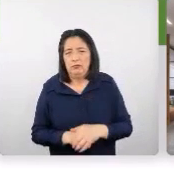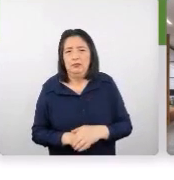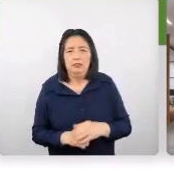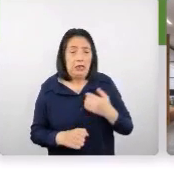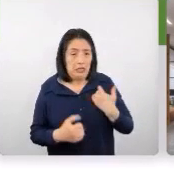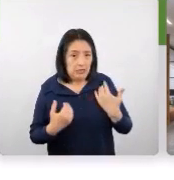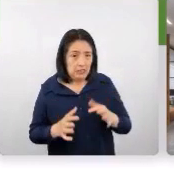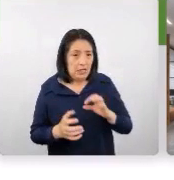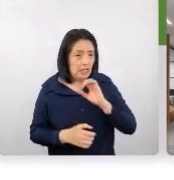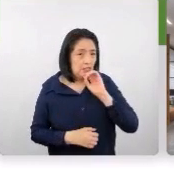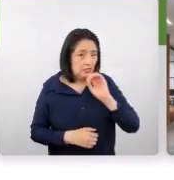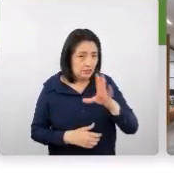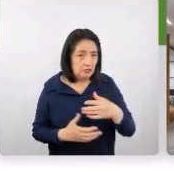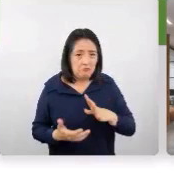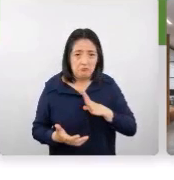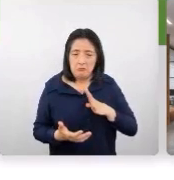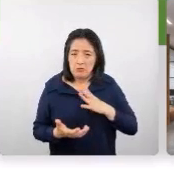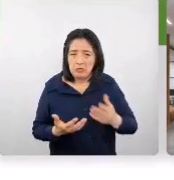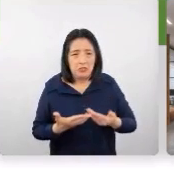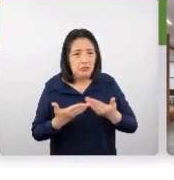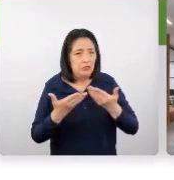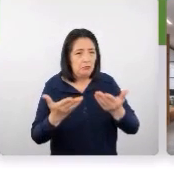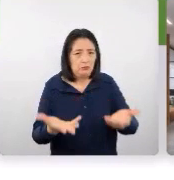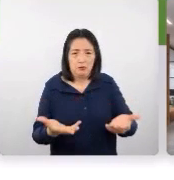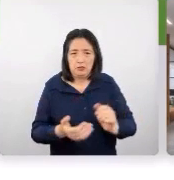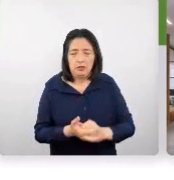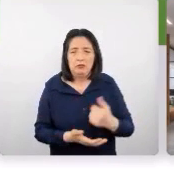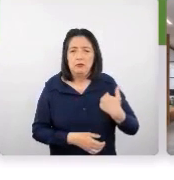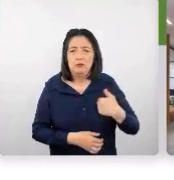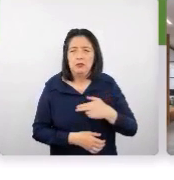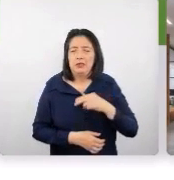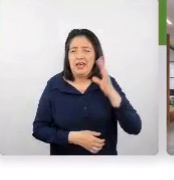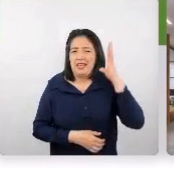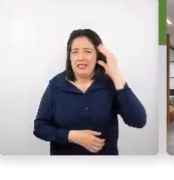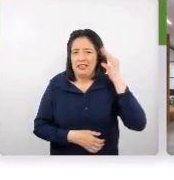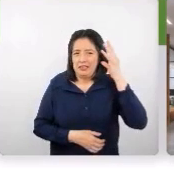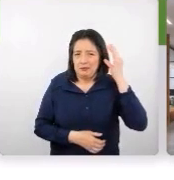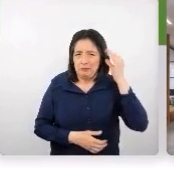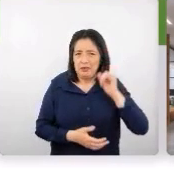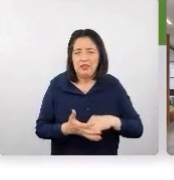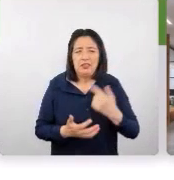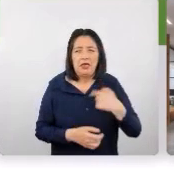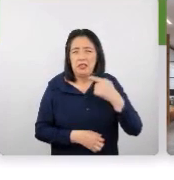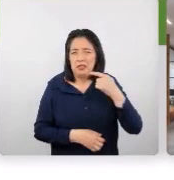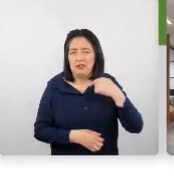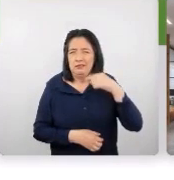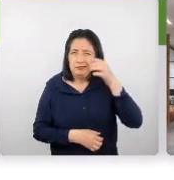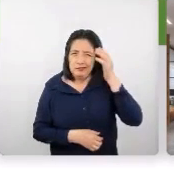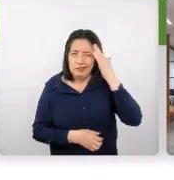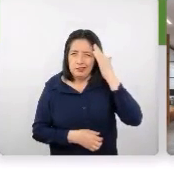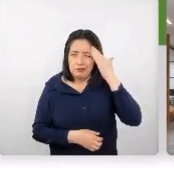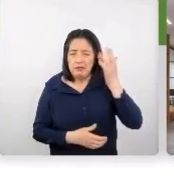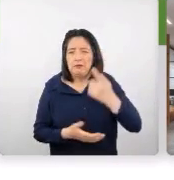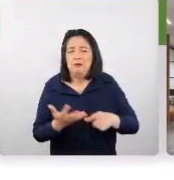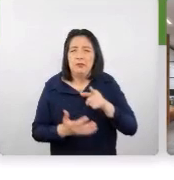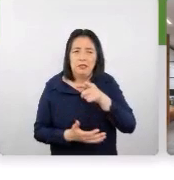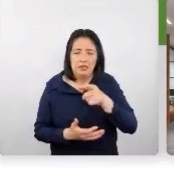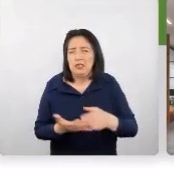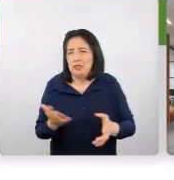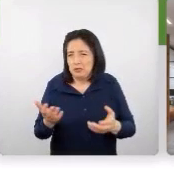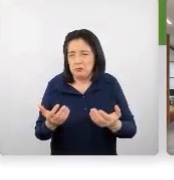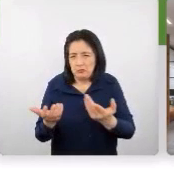decirles que ponemos a disposición toda nuestra experiencia y nuestro conocimiento para los mejores usos de lo que ustedes